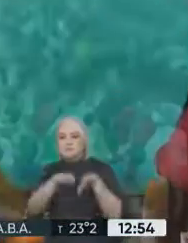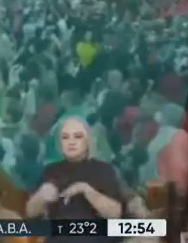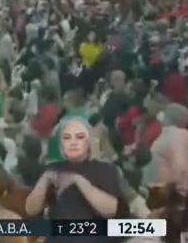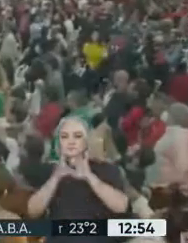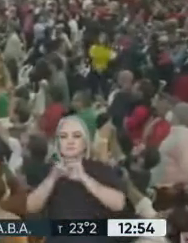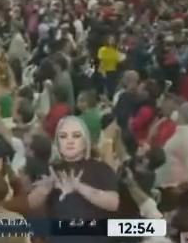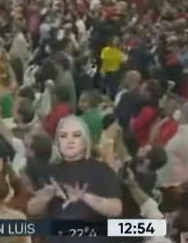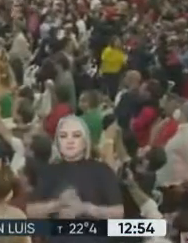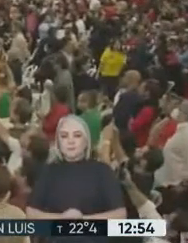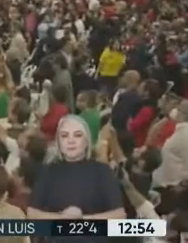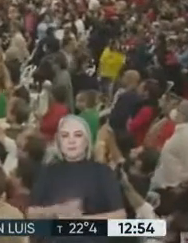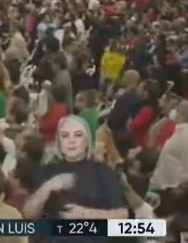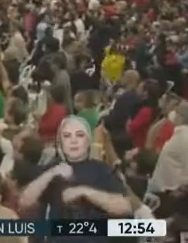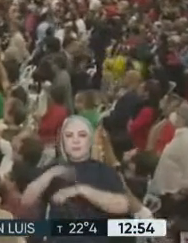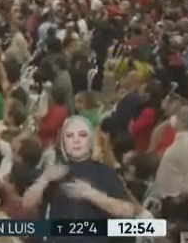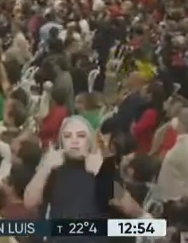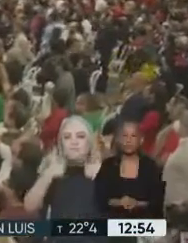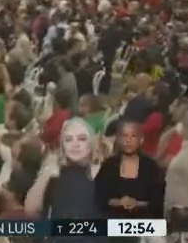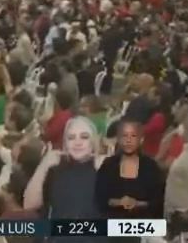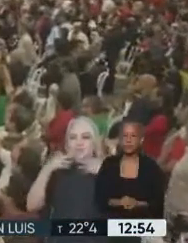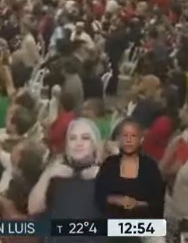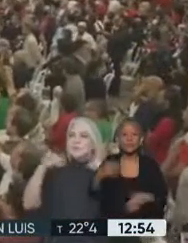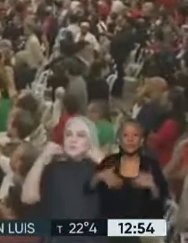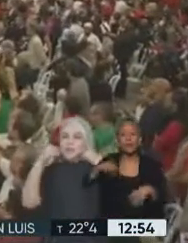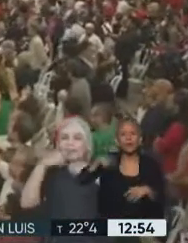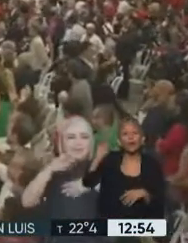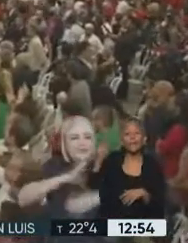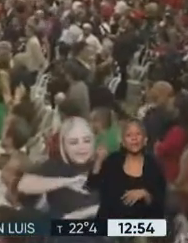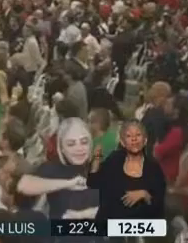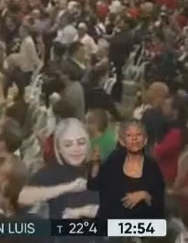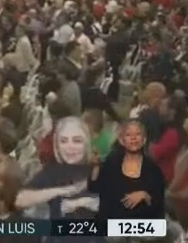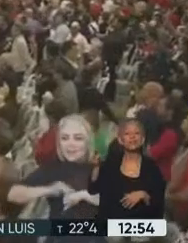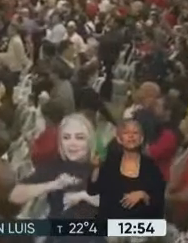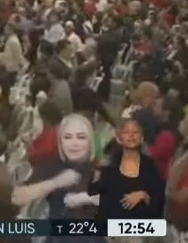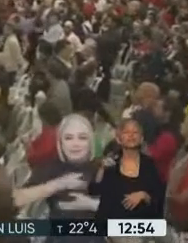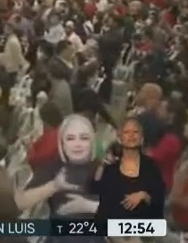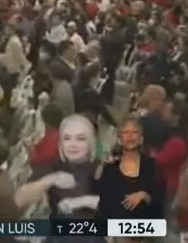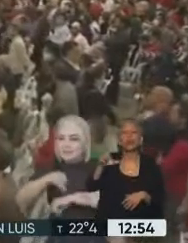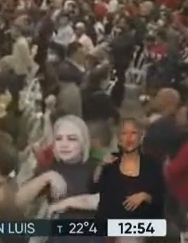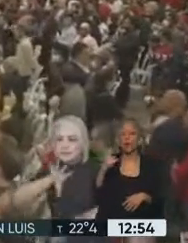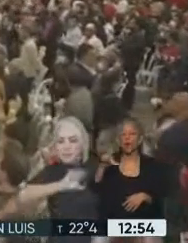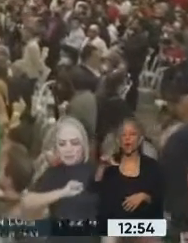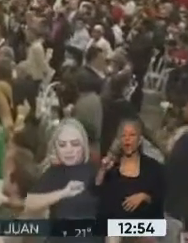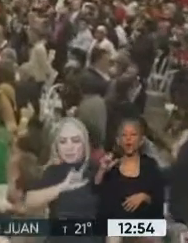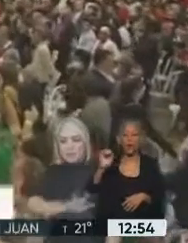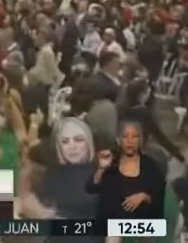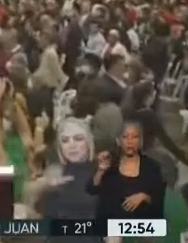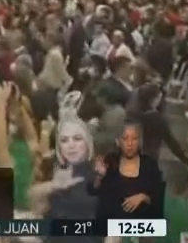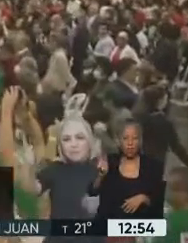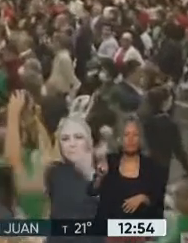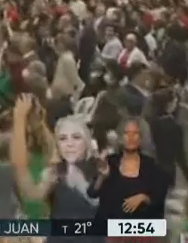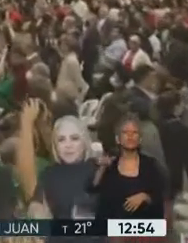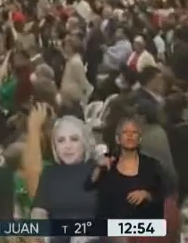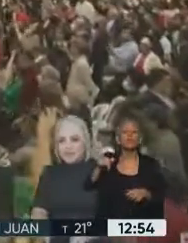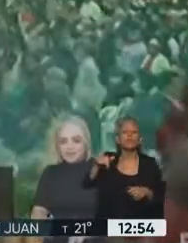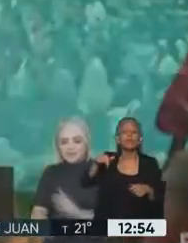rápidamente esto está pasando ahora en san pablo- inácio lula da silva y este 7 de mayo están